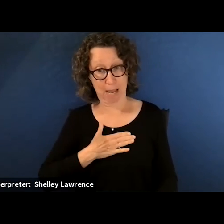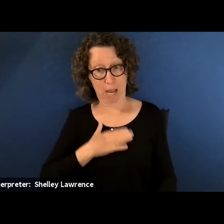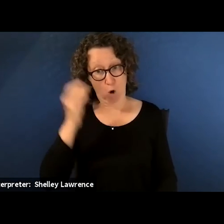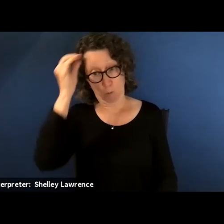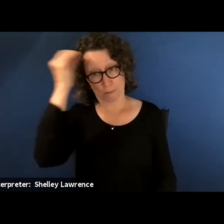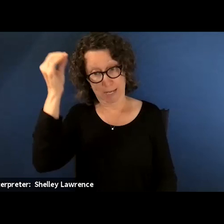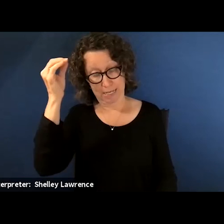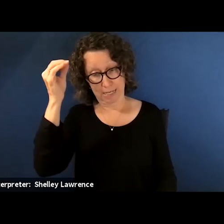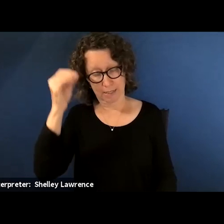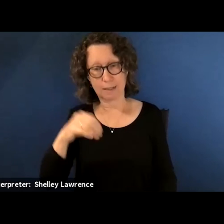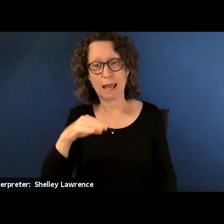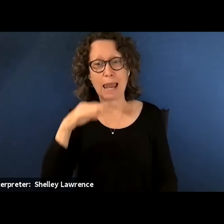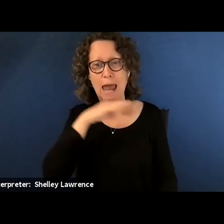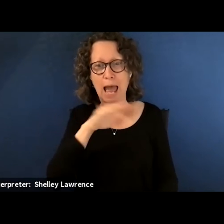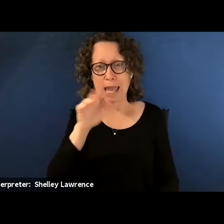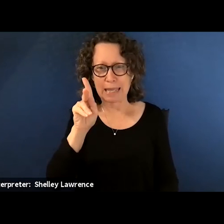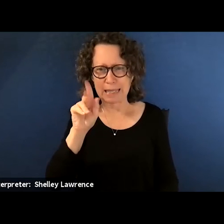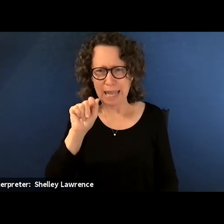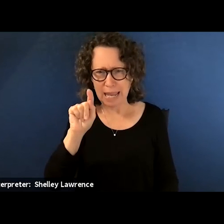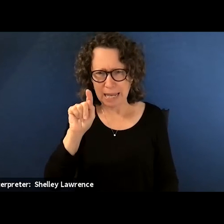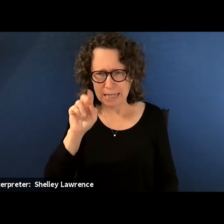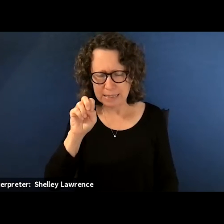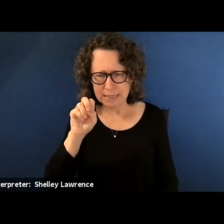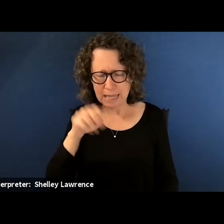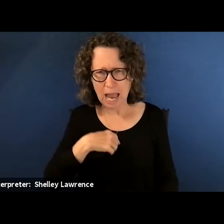mi opinión. Lauren Cade, veo.